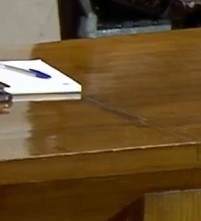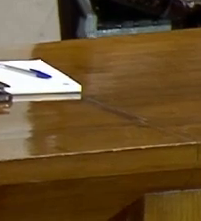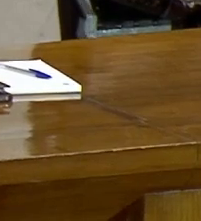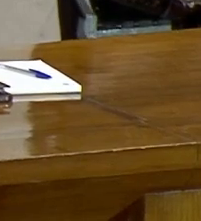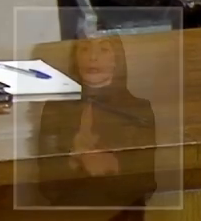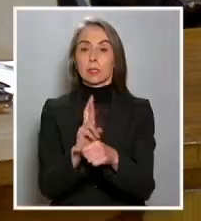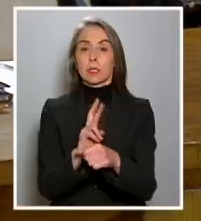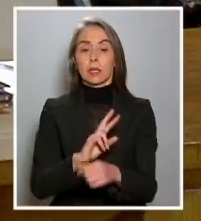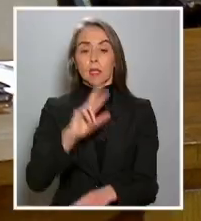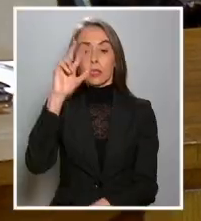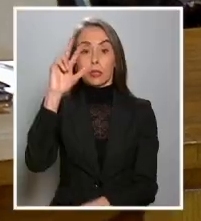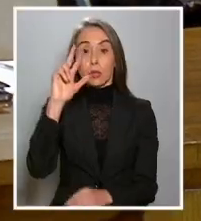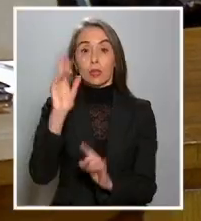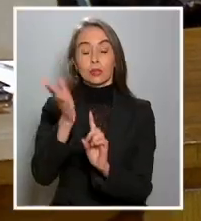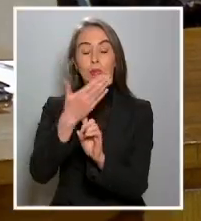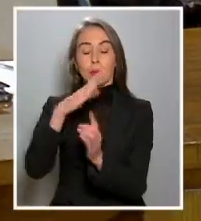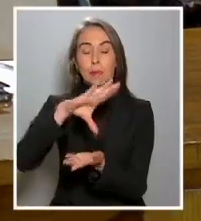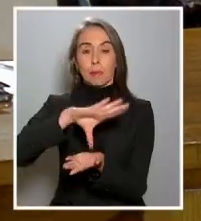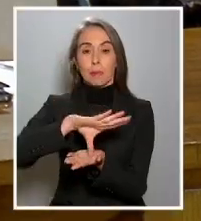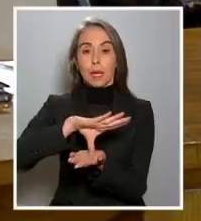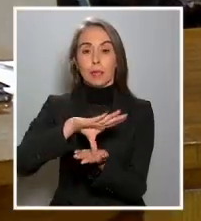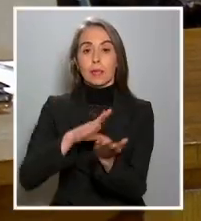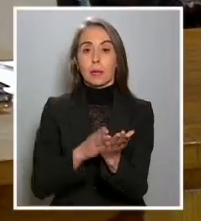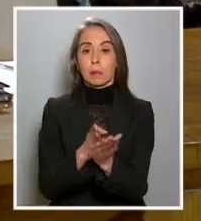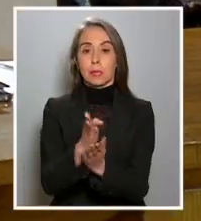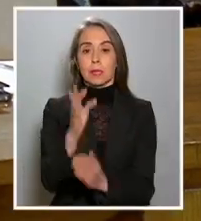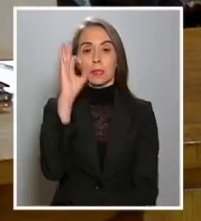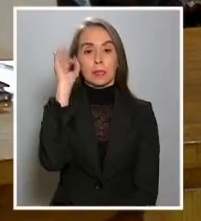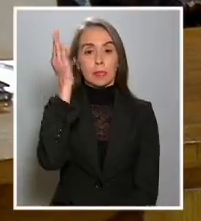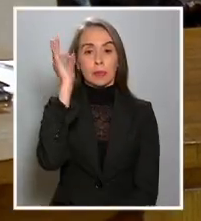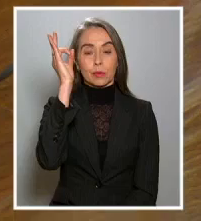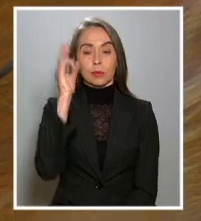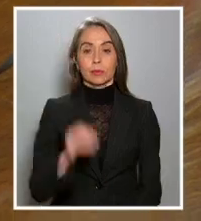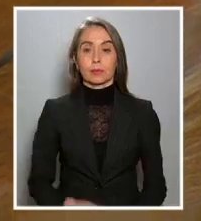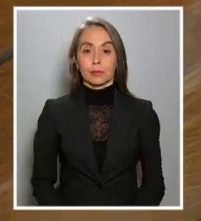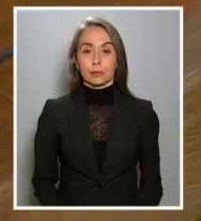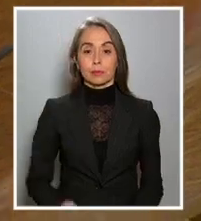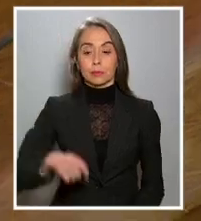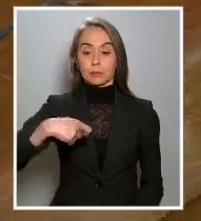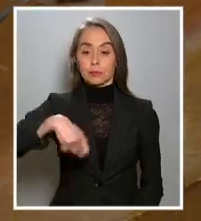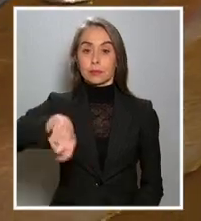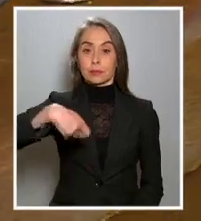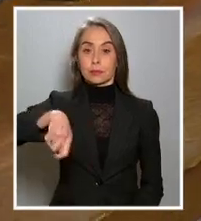En nombre de Dios y de la patria, se abre la sesión.